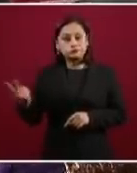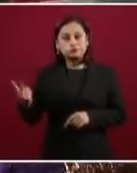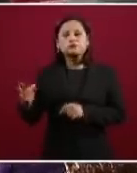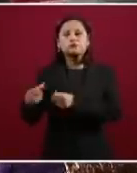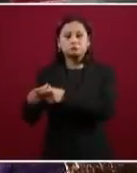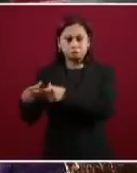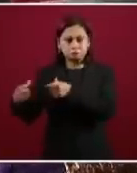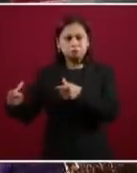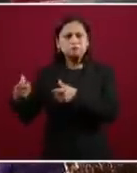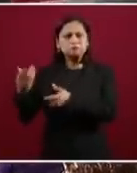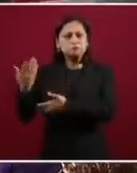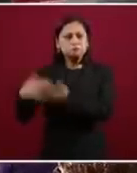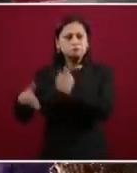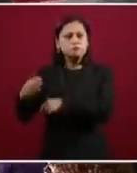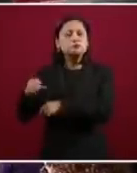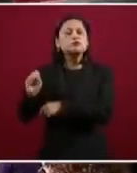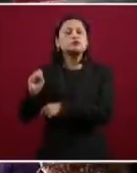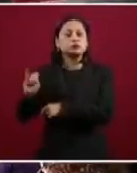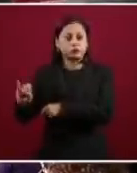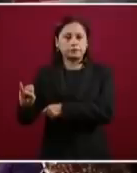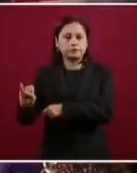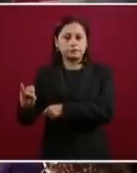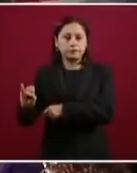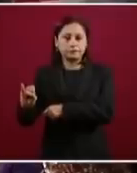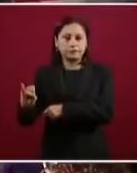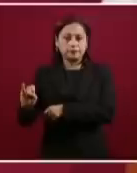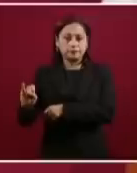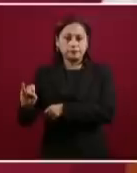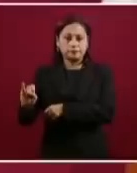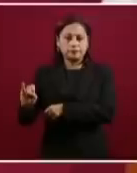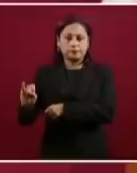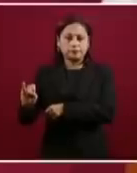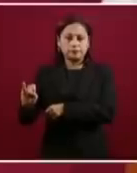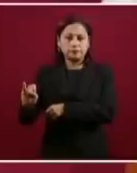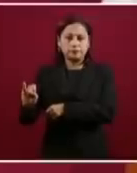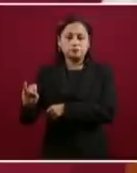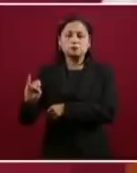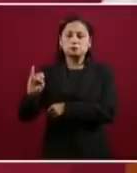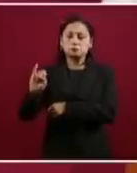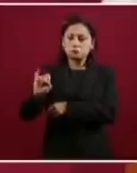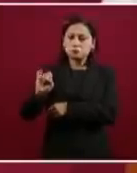Aquí, en el periodo neoliberal, creció la economía